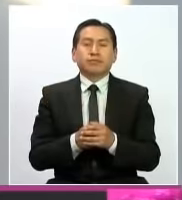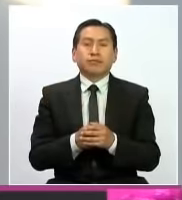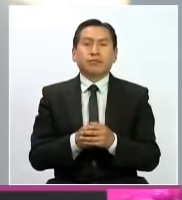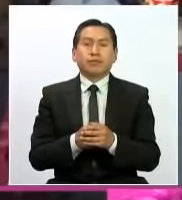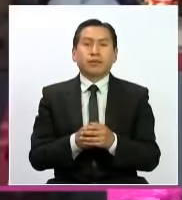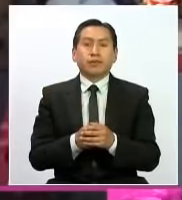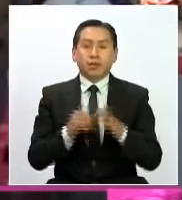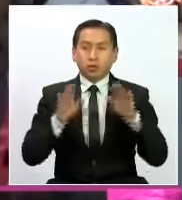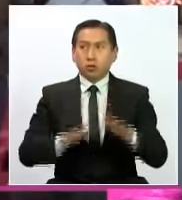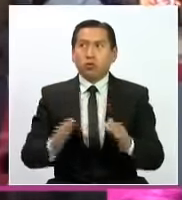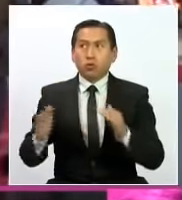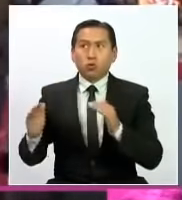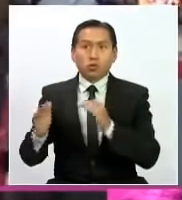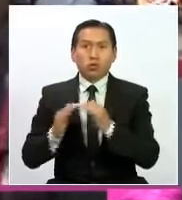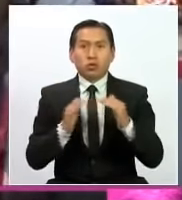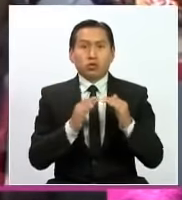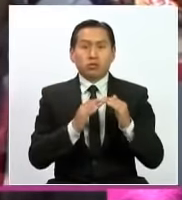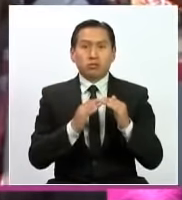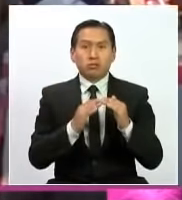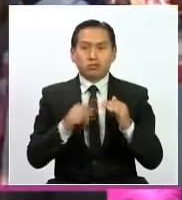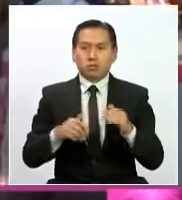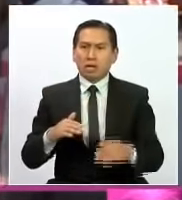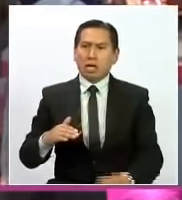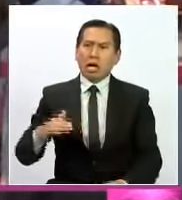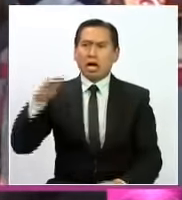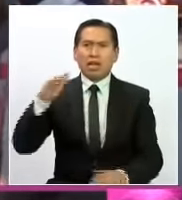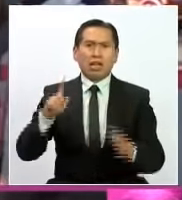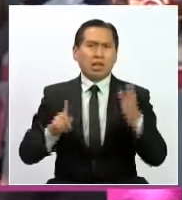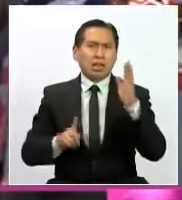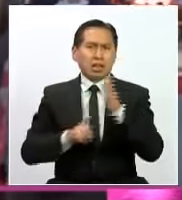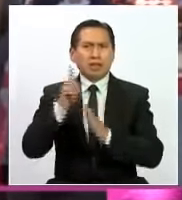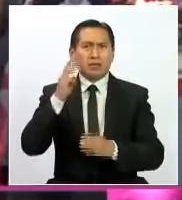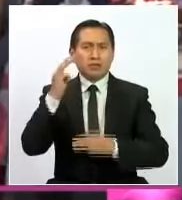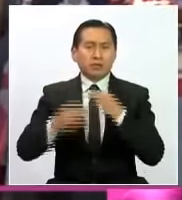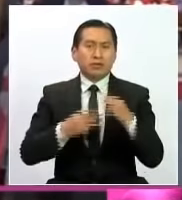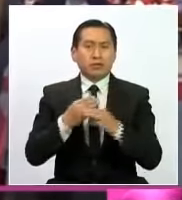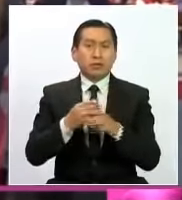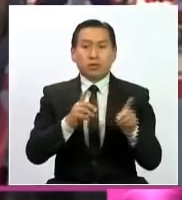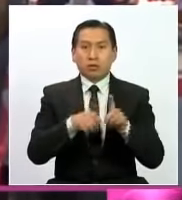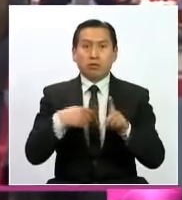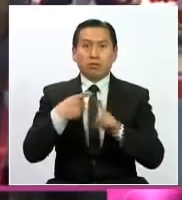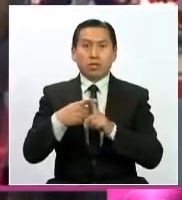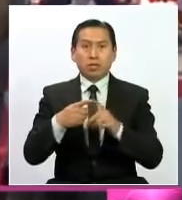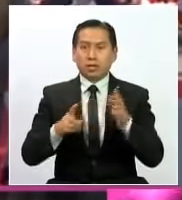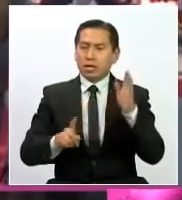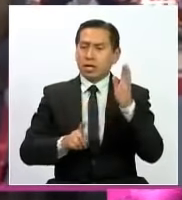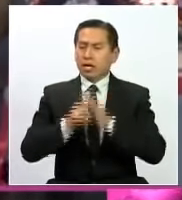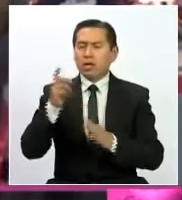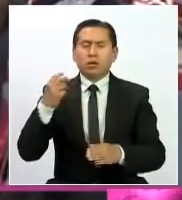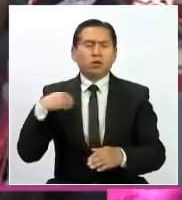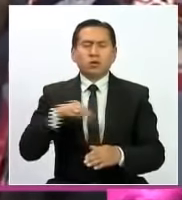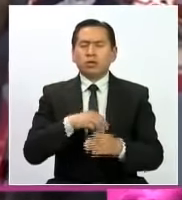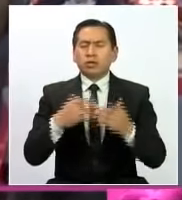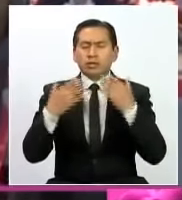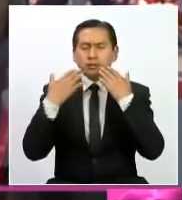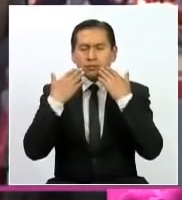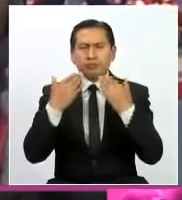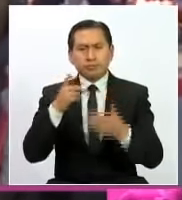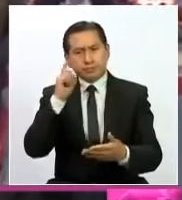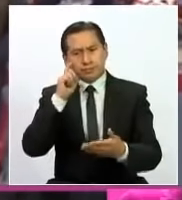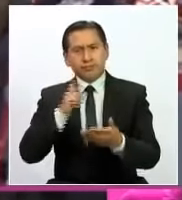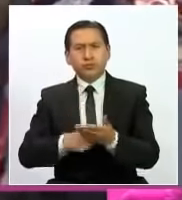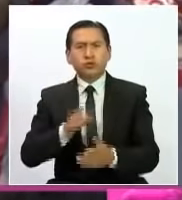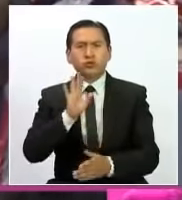una ciudad es tan alta del mundo, también es alta nuestra gratitud, nuestro